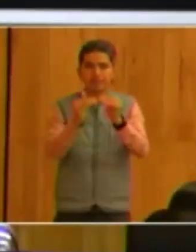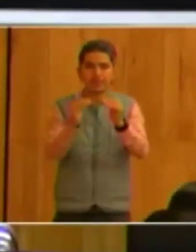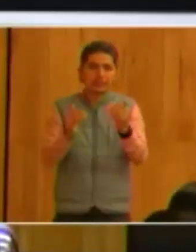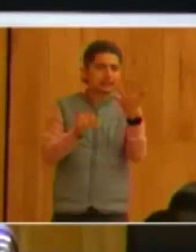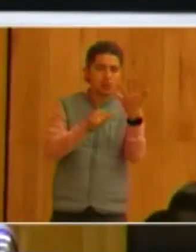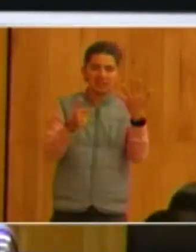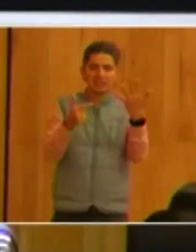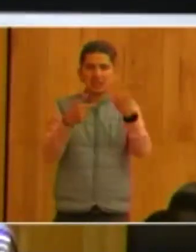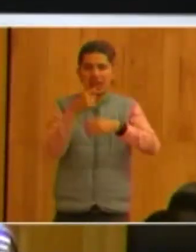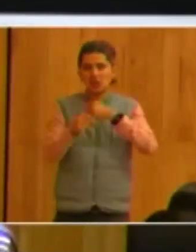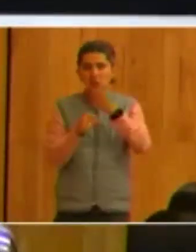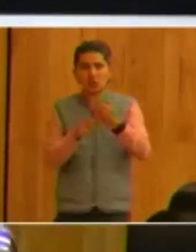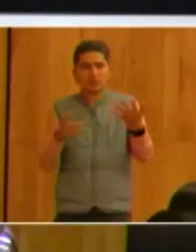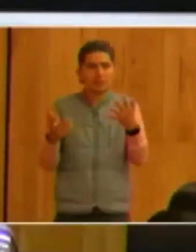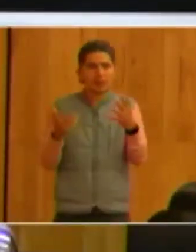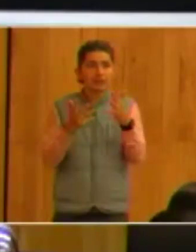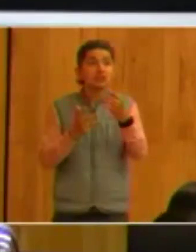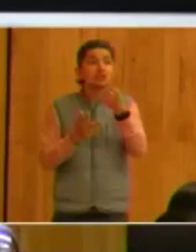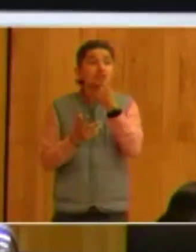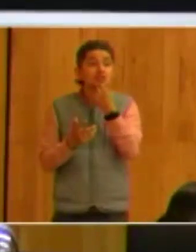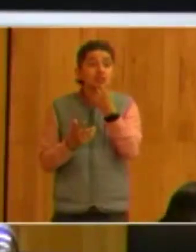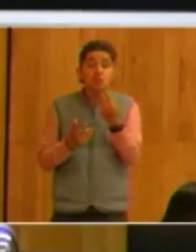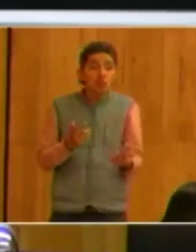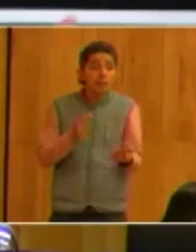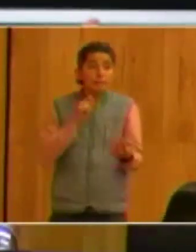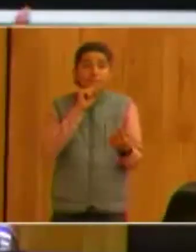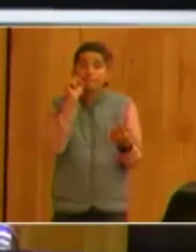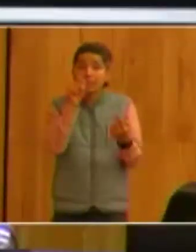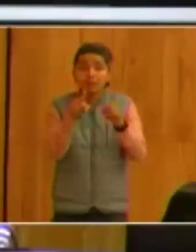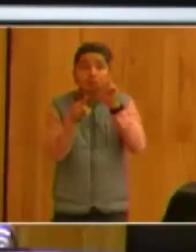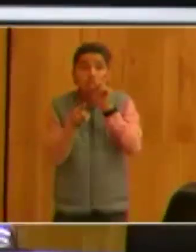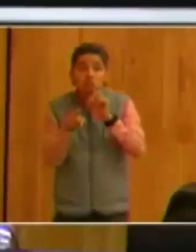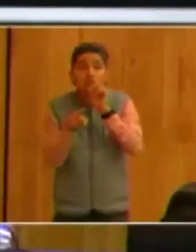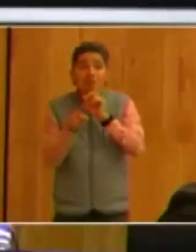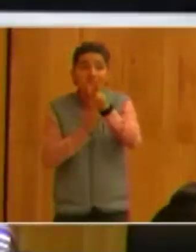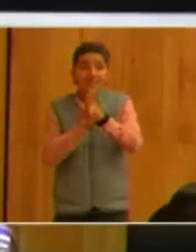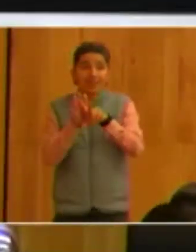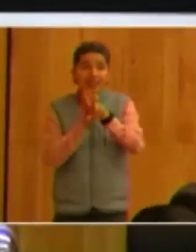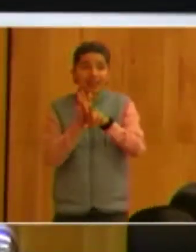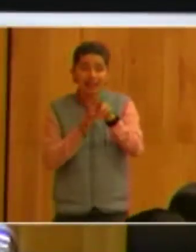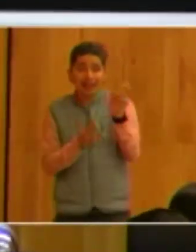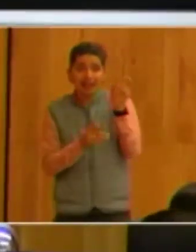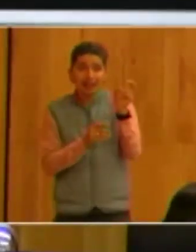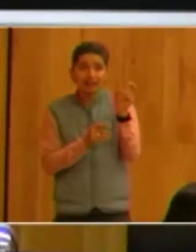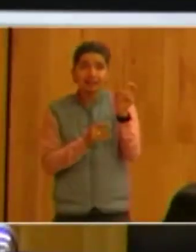años. Entonces, incluso desde niños, las mismas mujeres, ahí en ese video, vamos